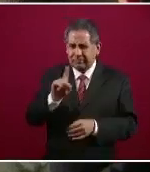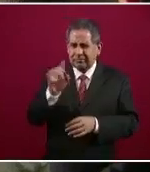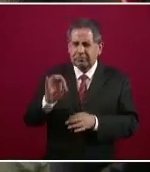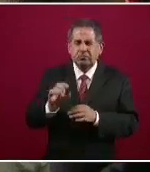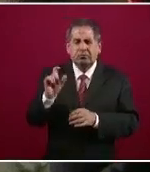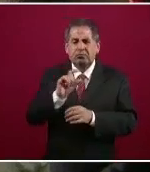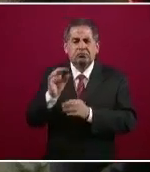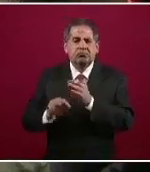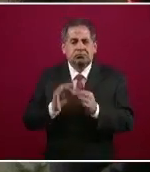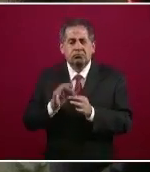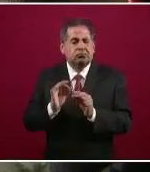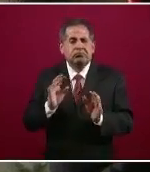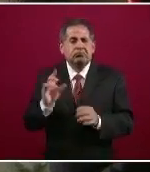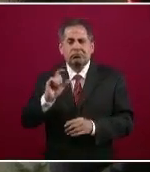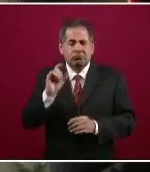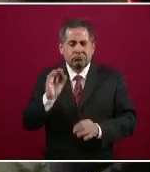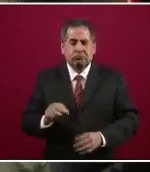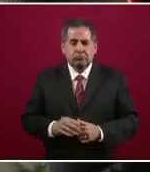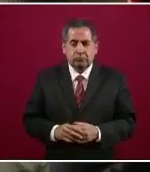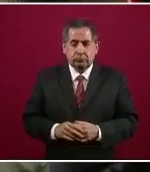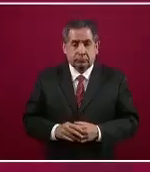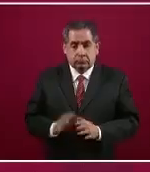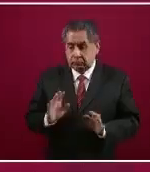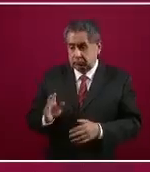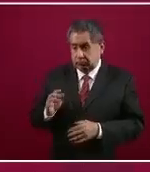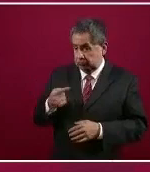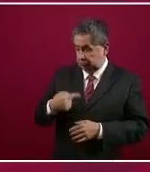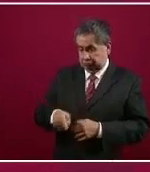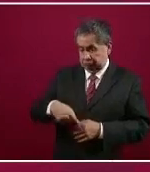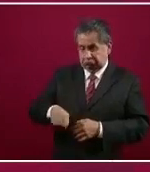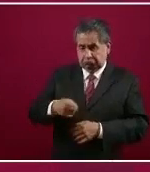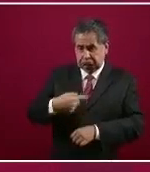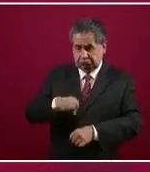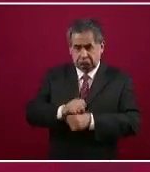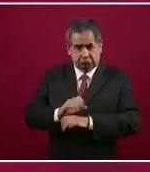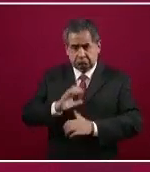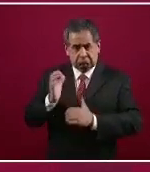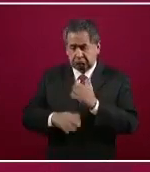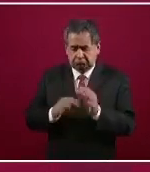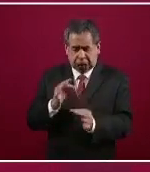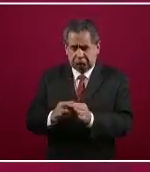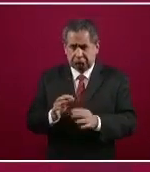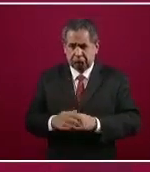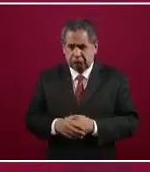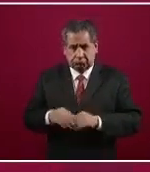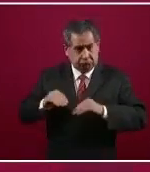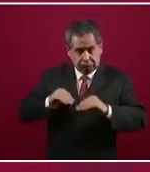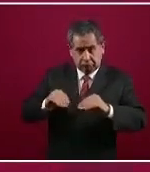100%, ¿cuándo va a ocurrir esto? Ya este fin de semana.